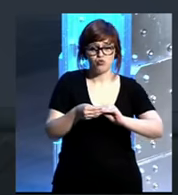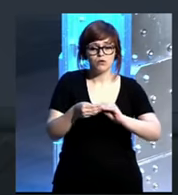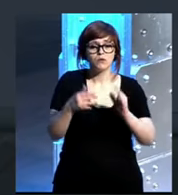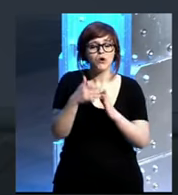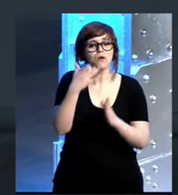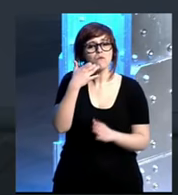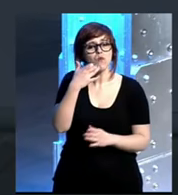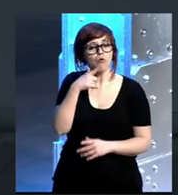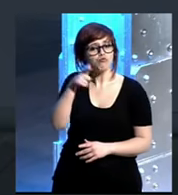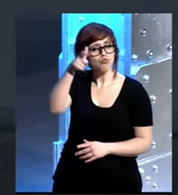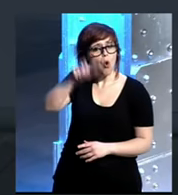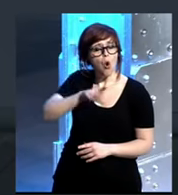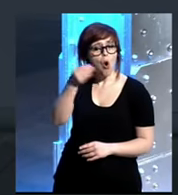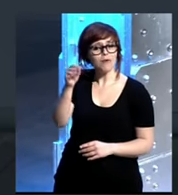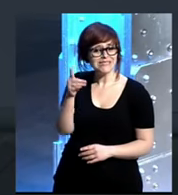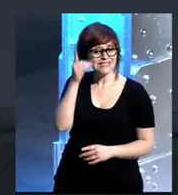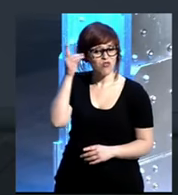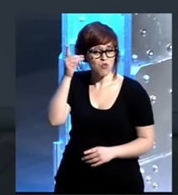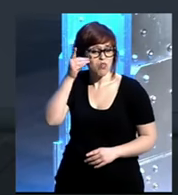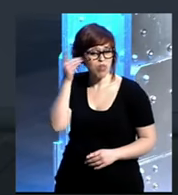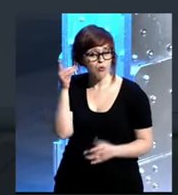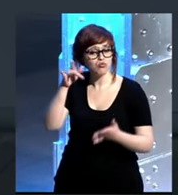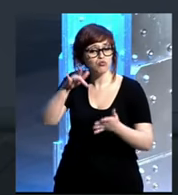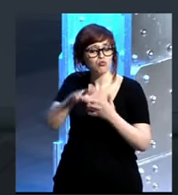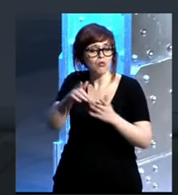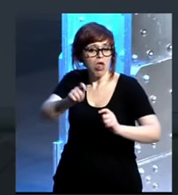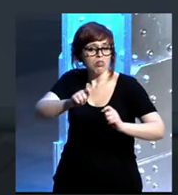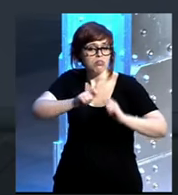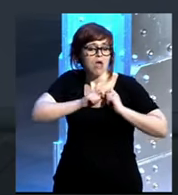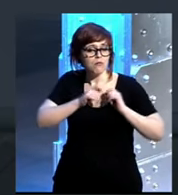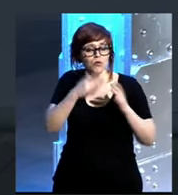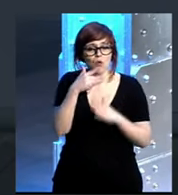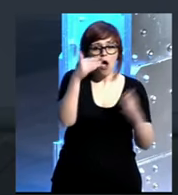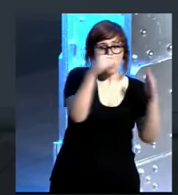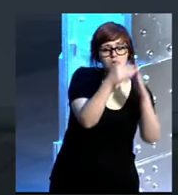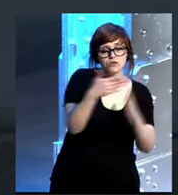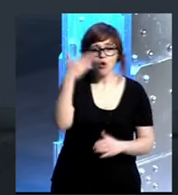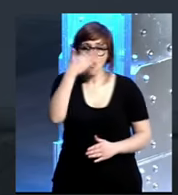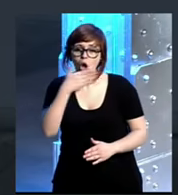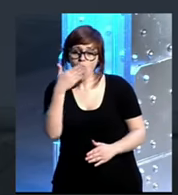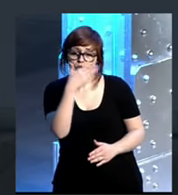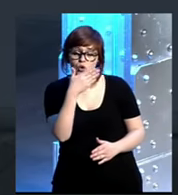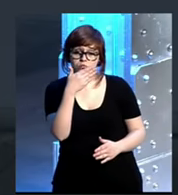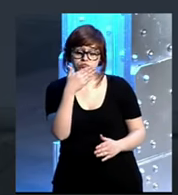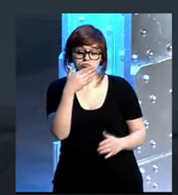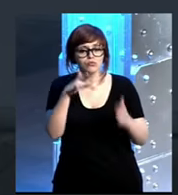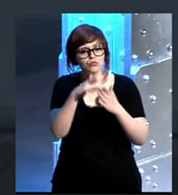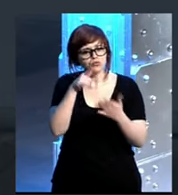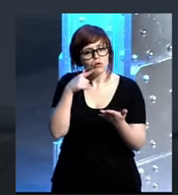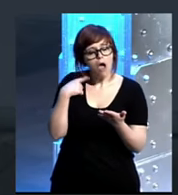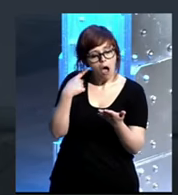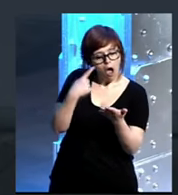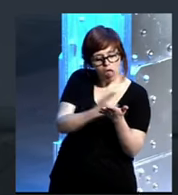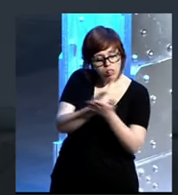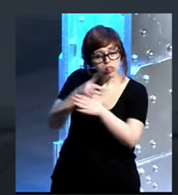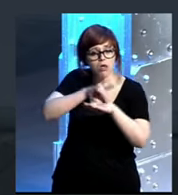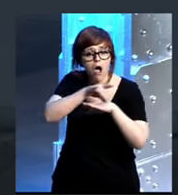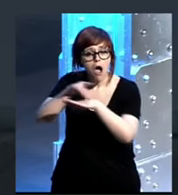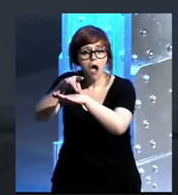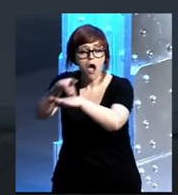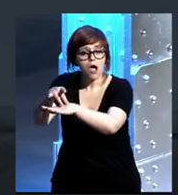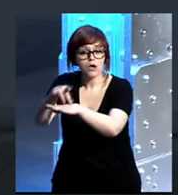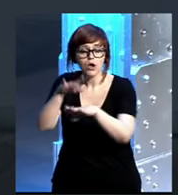Down ir de su casa al colegio, que se puede descargar por 1,5 euros, en un mercado pequeño es poco dinero, pero en un